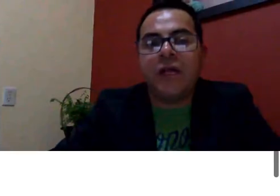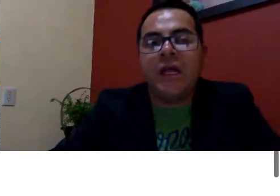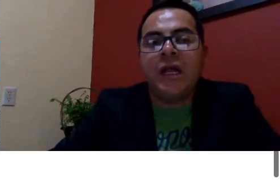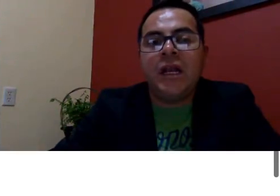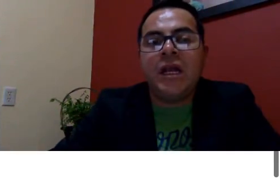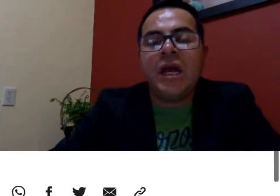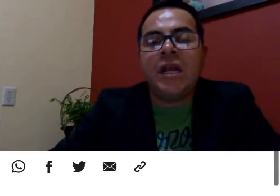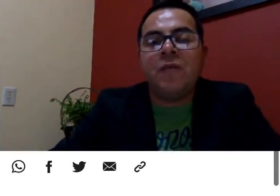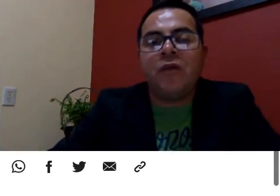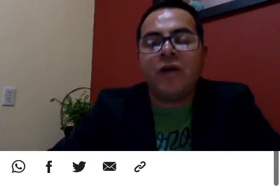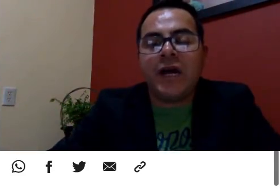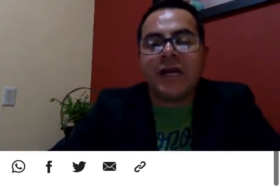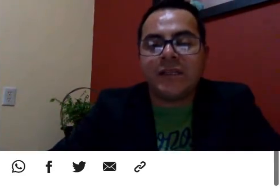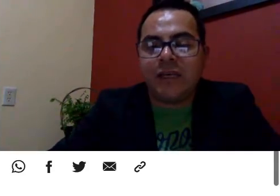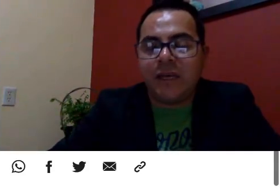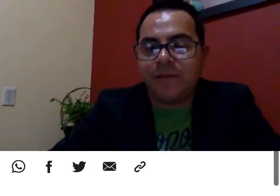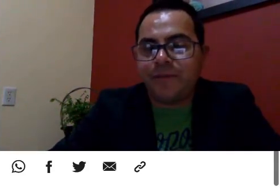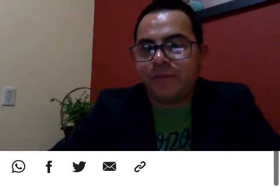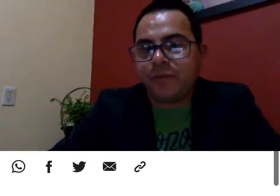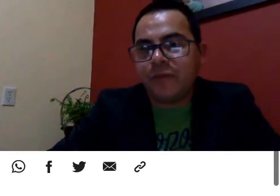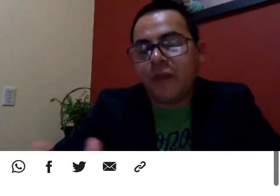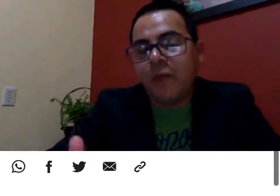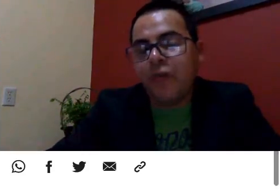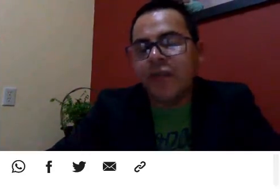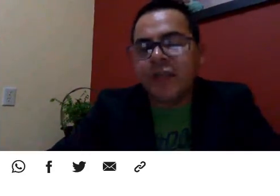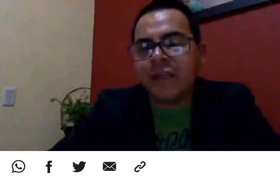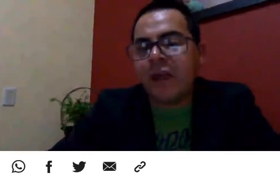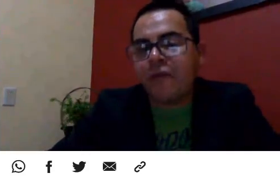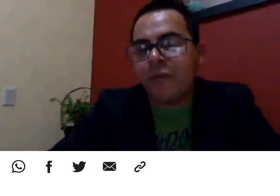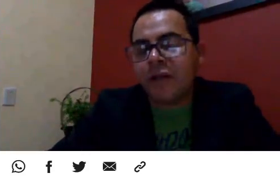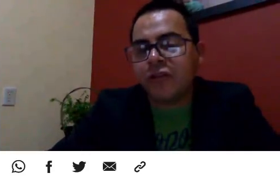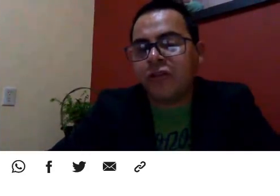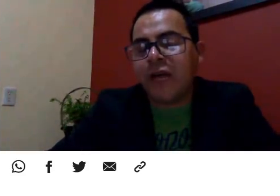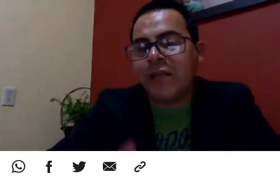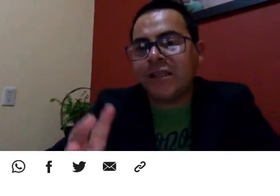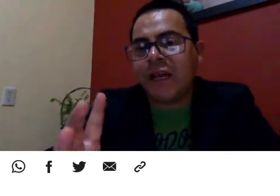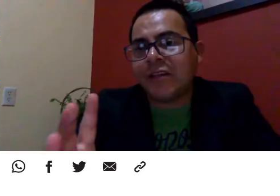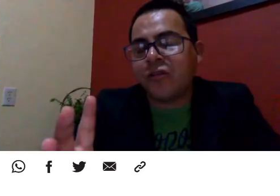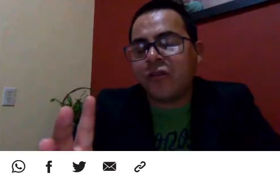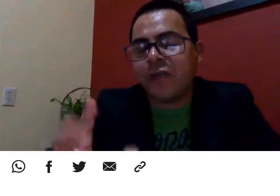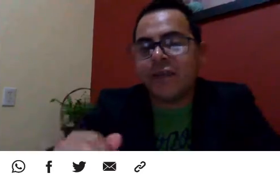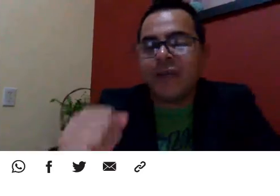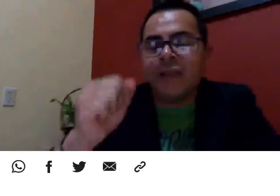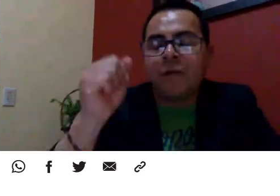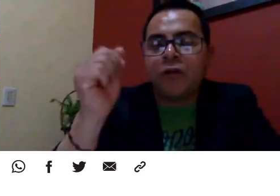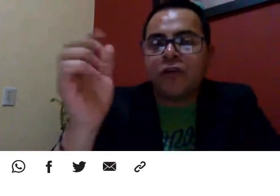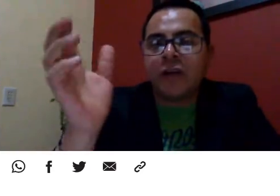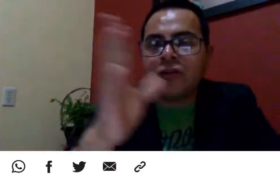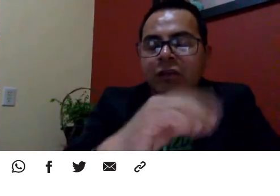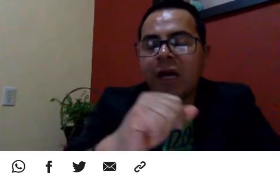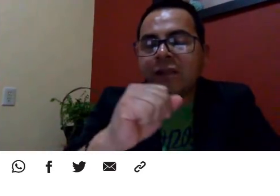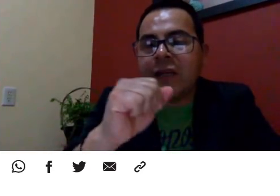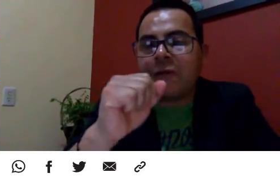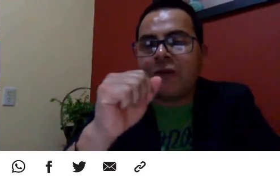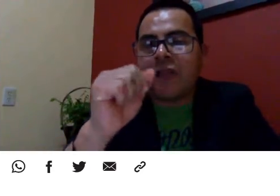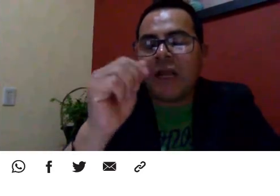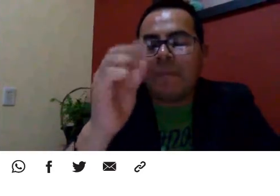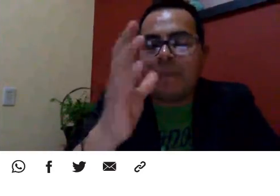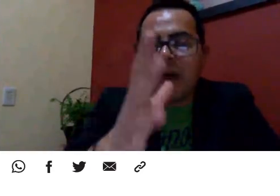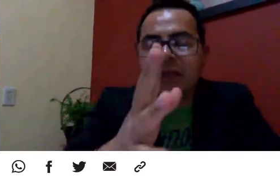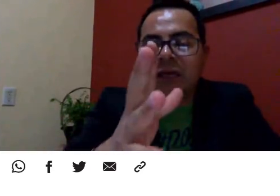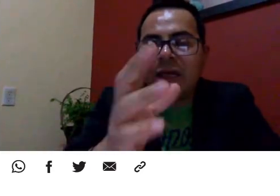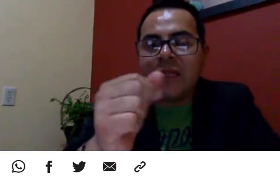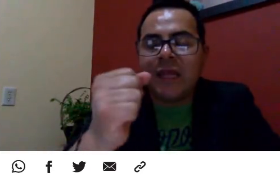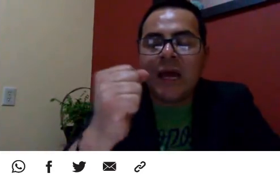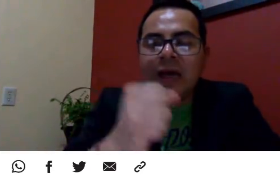gobierno. Lía Limón García. Pues esa es la información, así están las cosas. Te muestro las dos caras de la moneda,